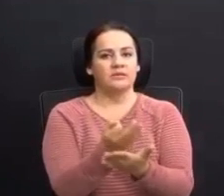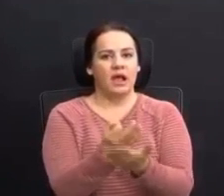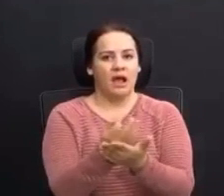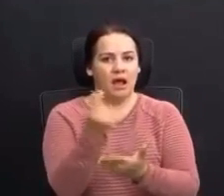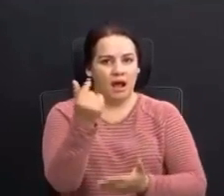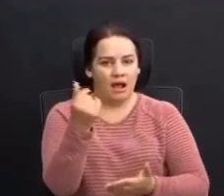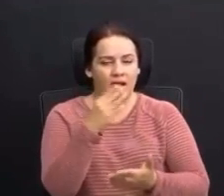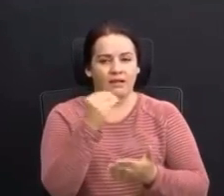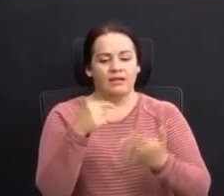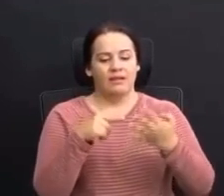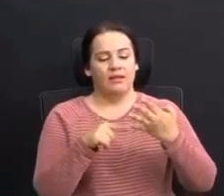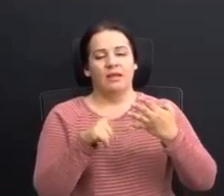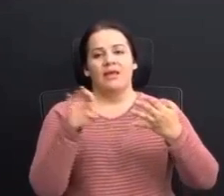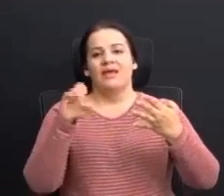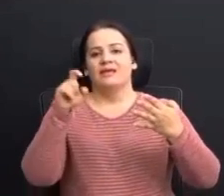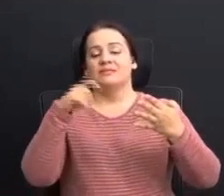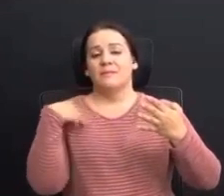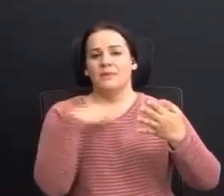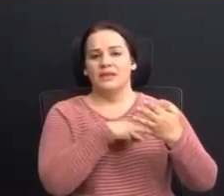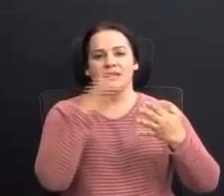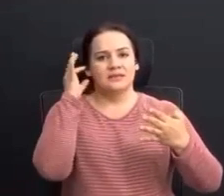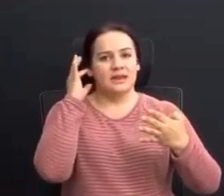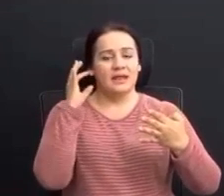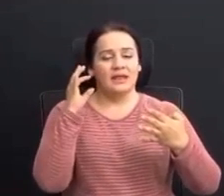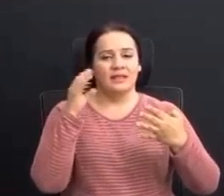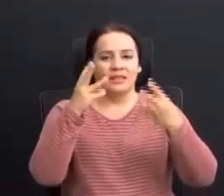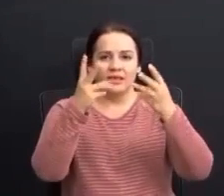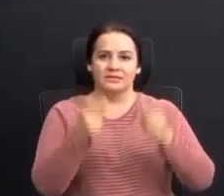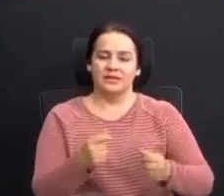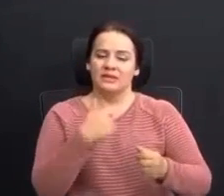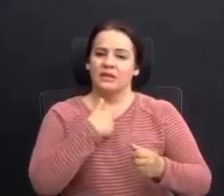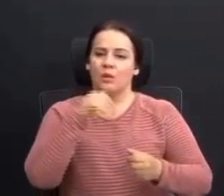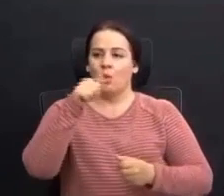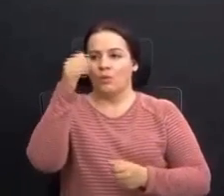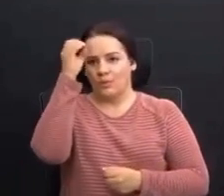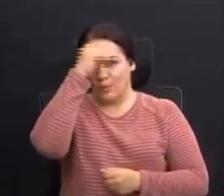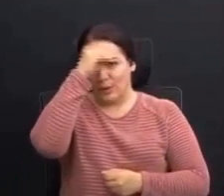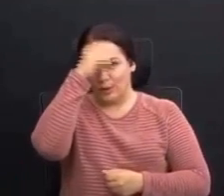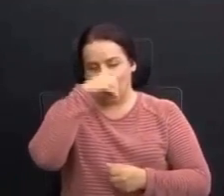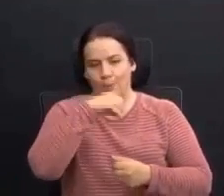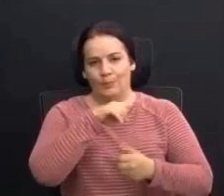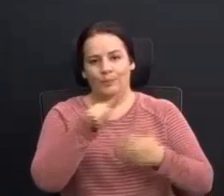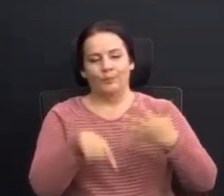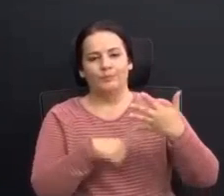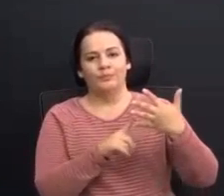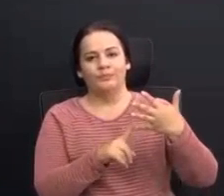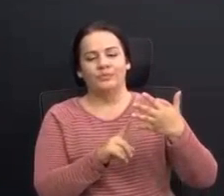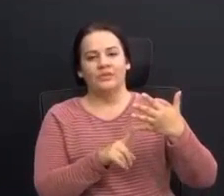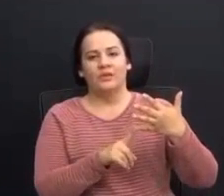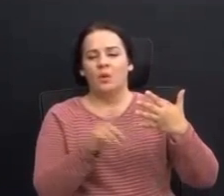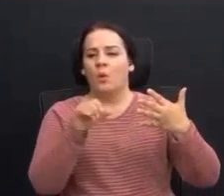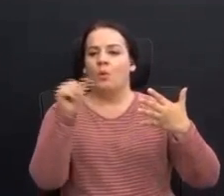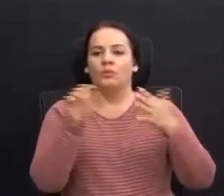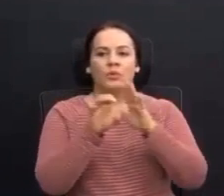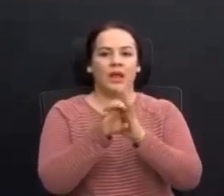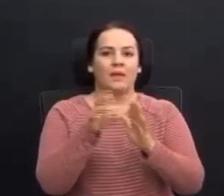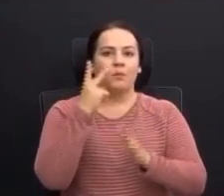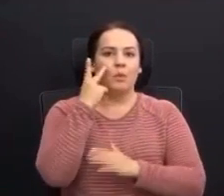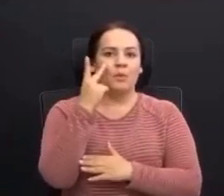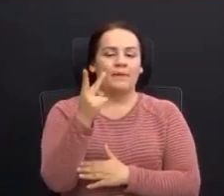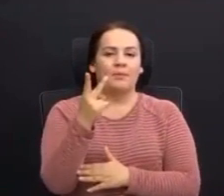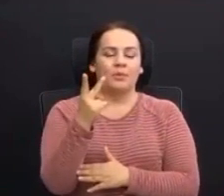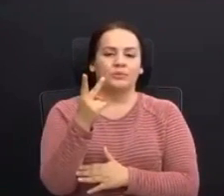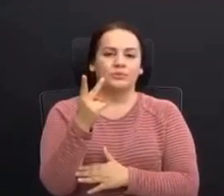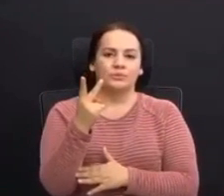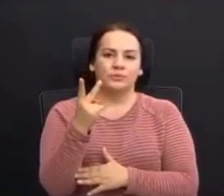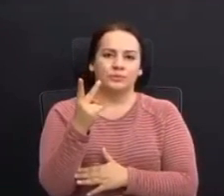tenemos a una ex ministra de Hacienda con otra posición distinta, tenemos, ¿qué otro ejemplo le doy? Vemos cómo,